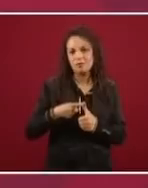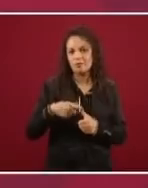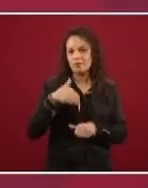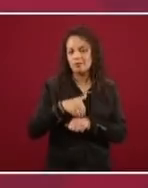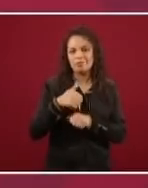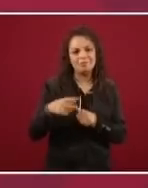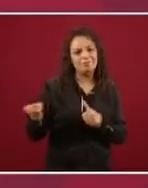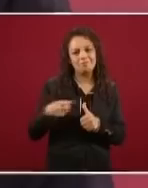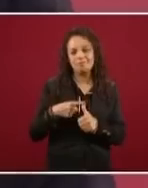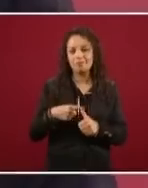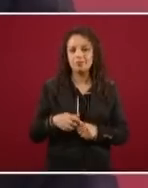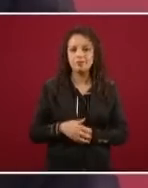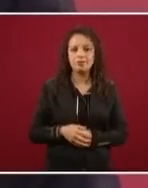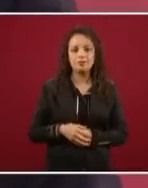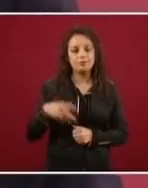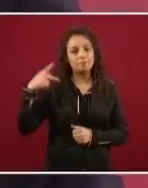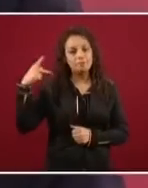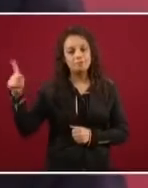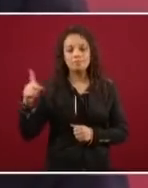el ejecutivo